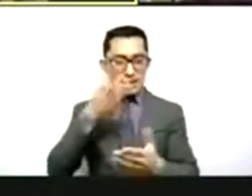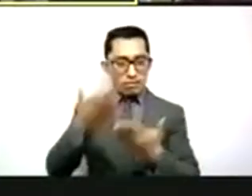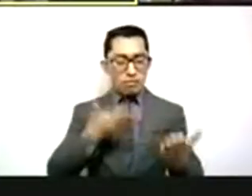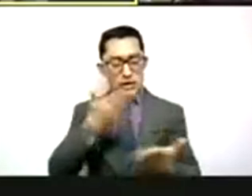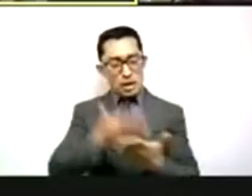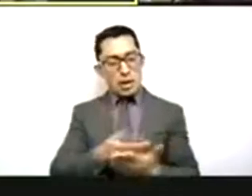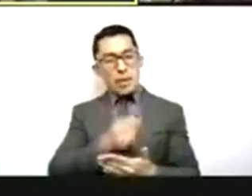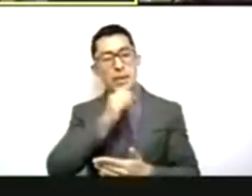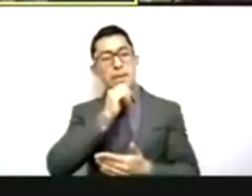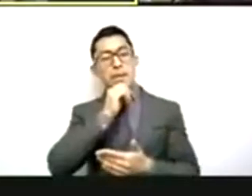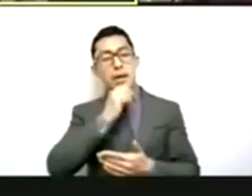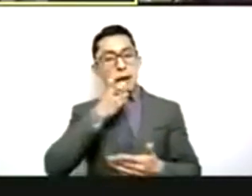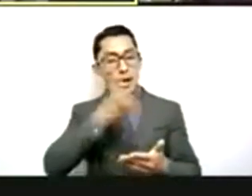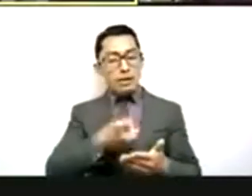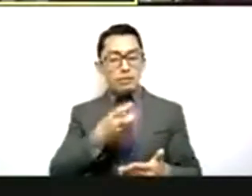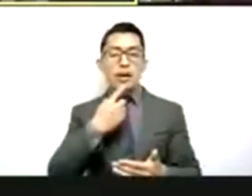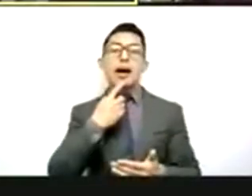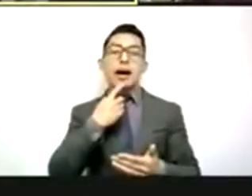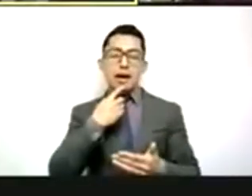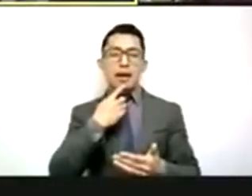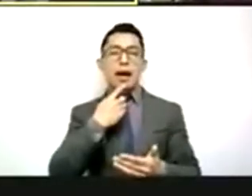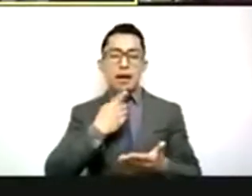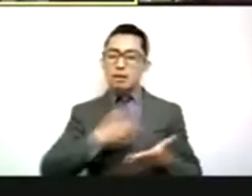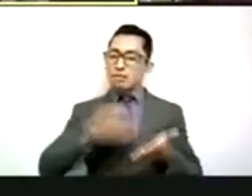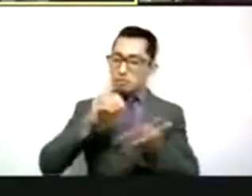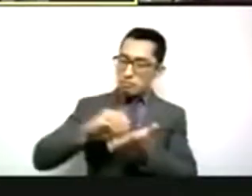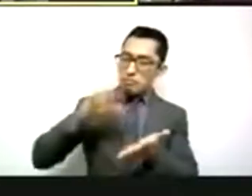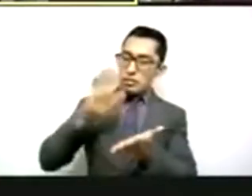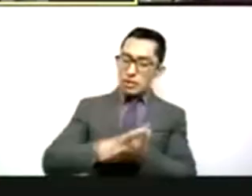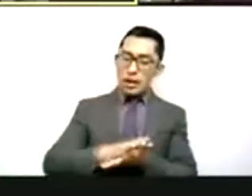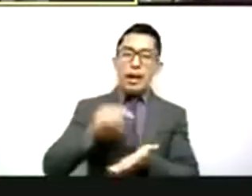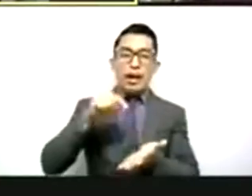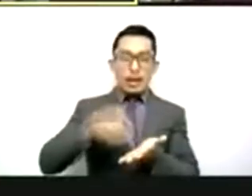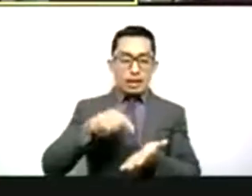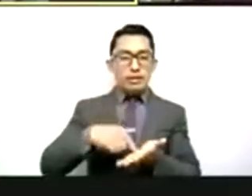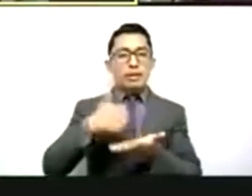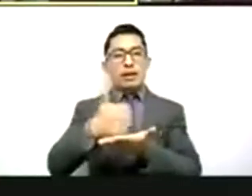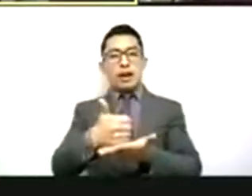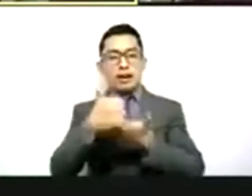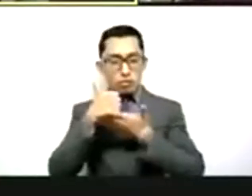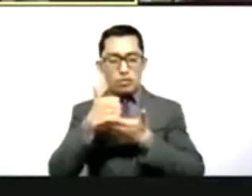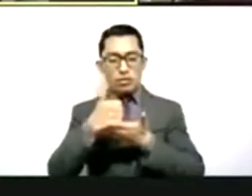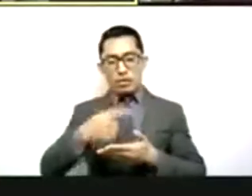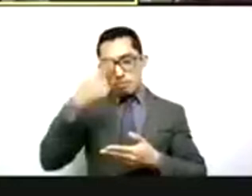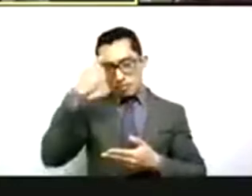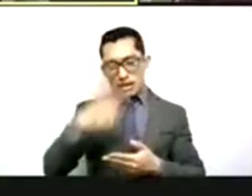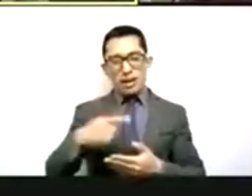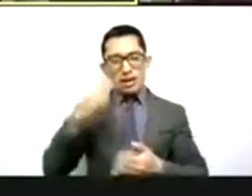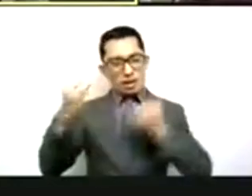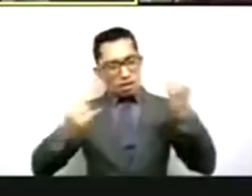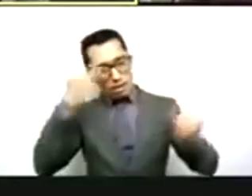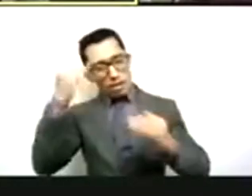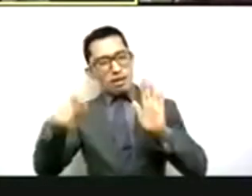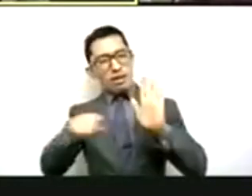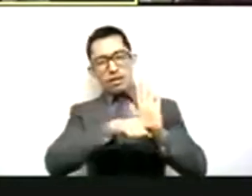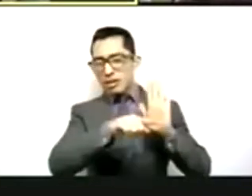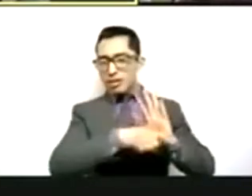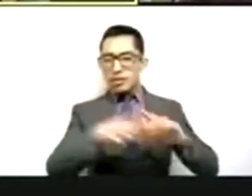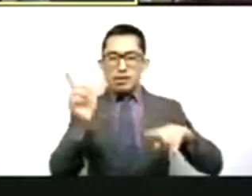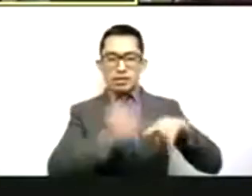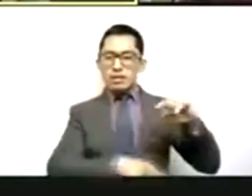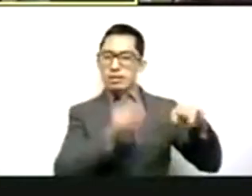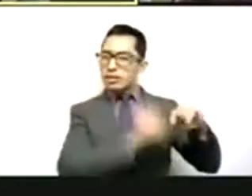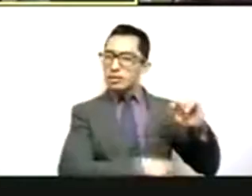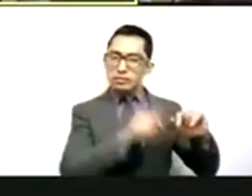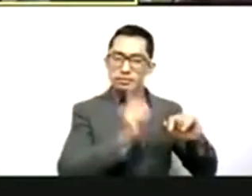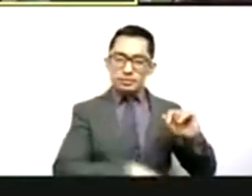debe servir, como ya lo he dicho en otras ocasiones, para derribar prejuicios que sirven de pretexto